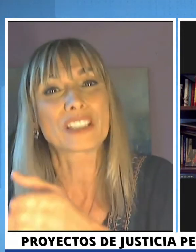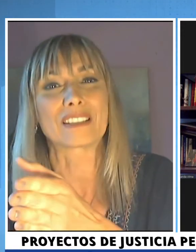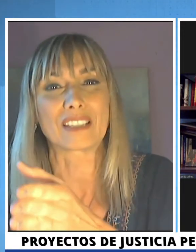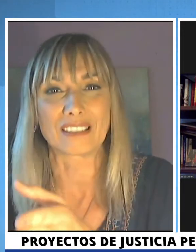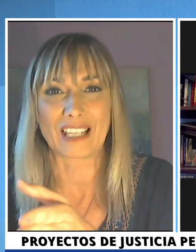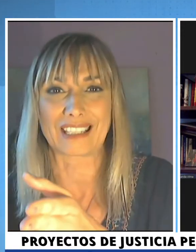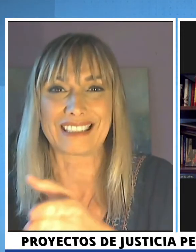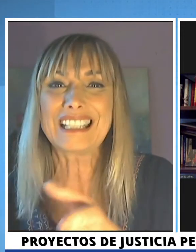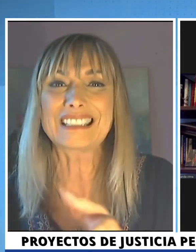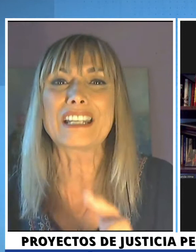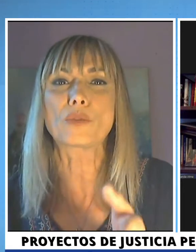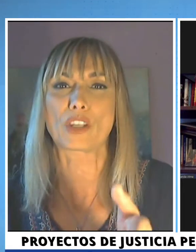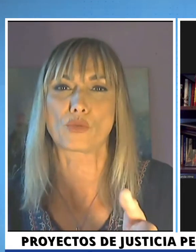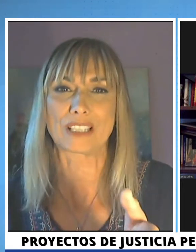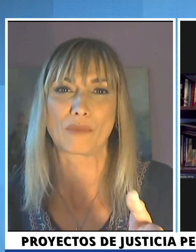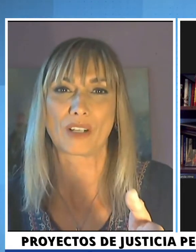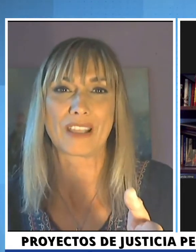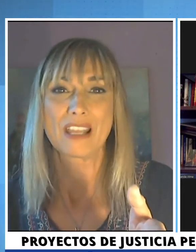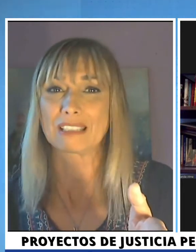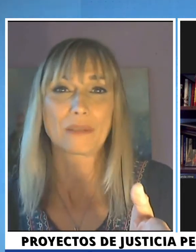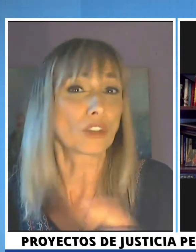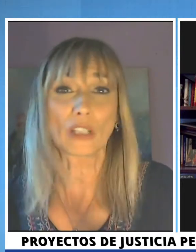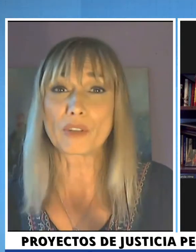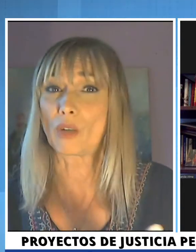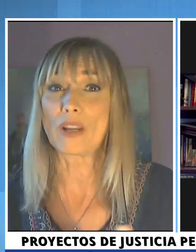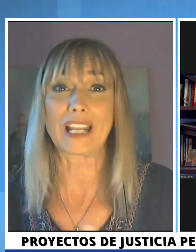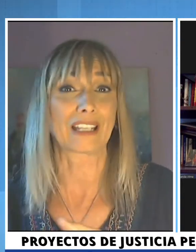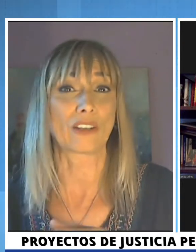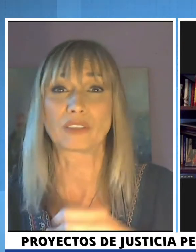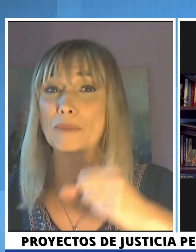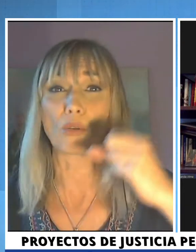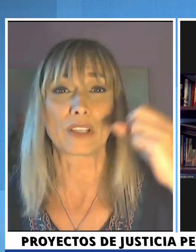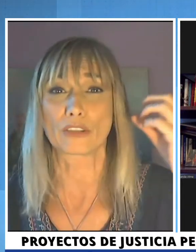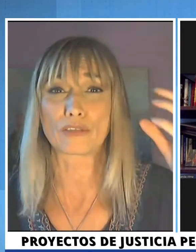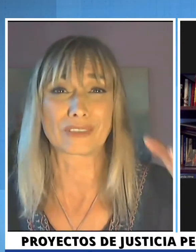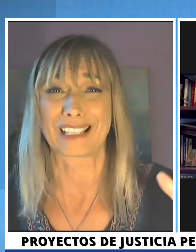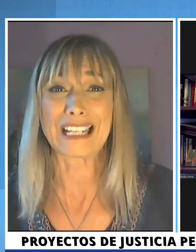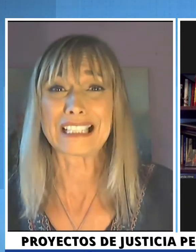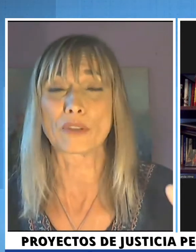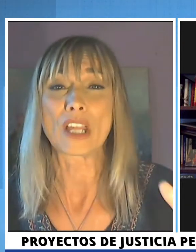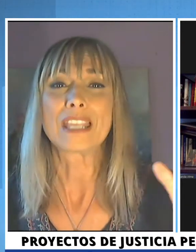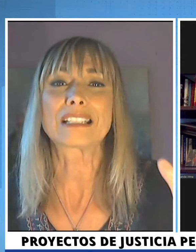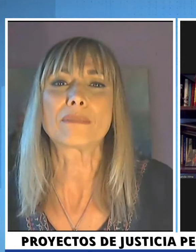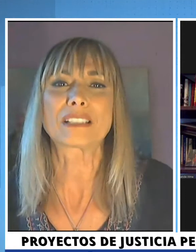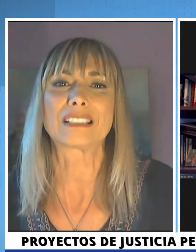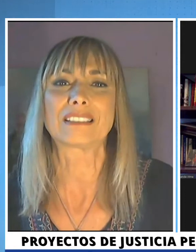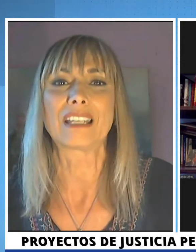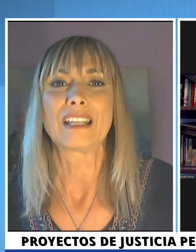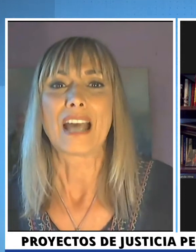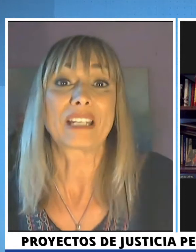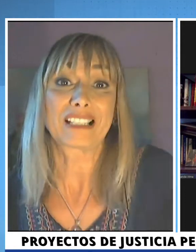tiene que entender, que tiene que tener una ayuda a esa mujer que tal vez no terminó la escuela, que los términos jurídicos son rarísimos y que encima se